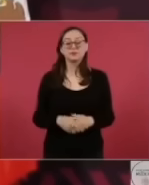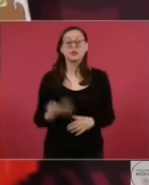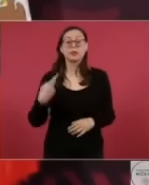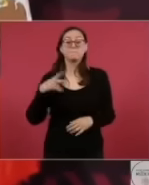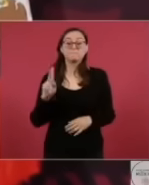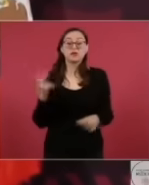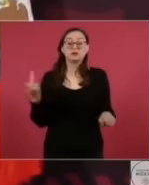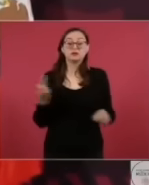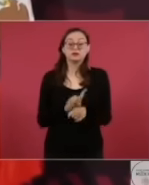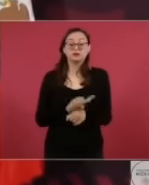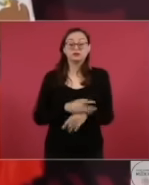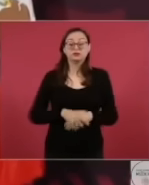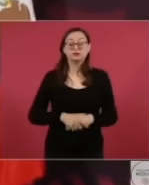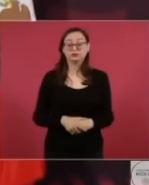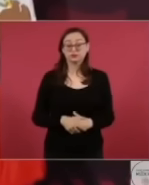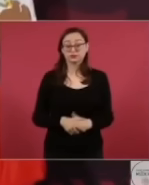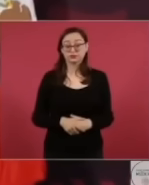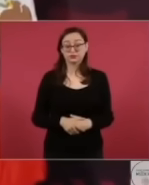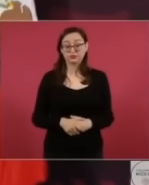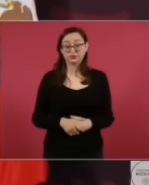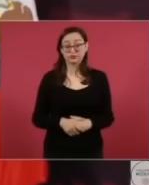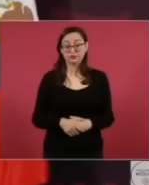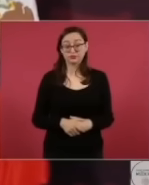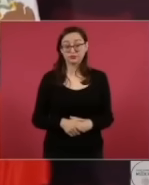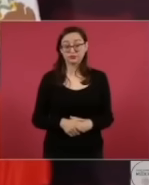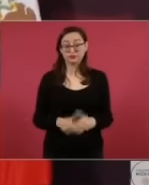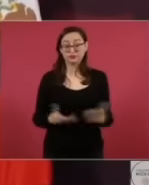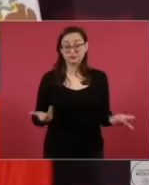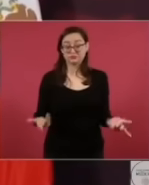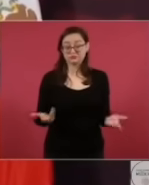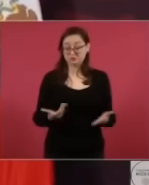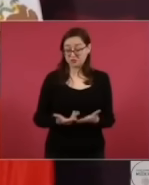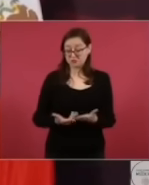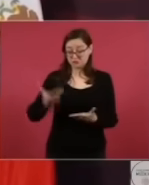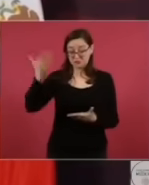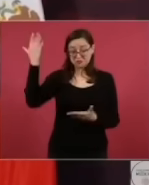la Constitución siempre